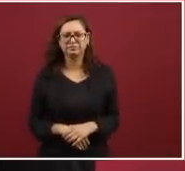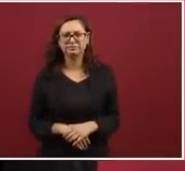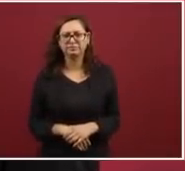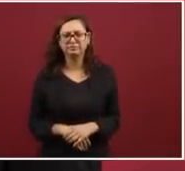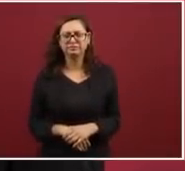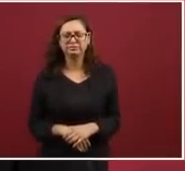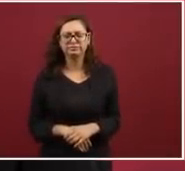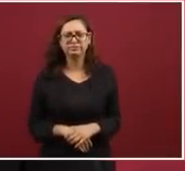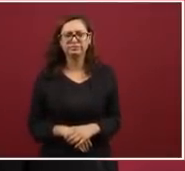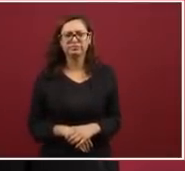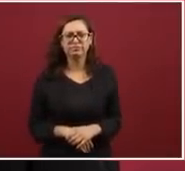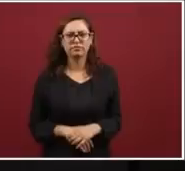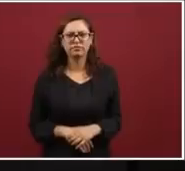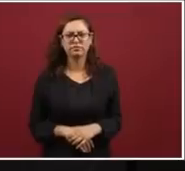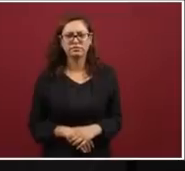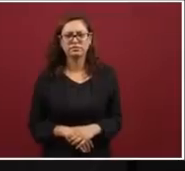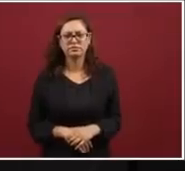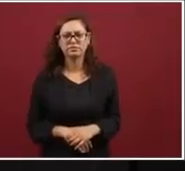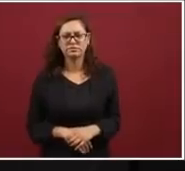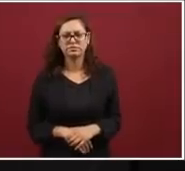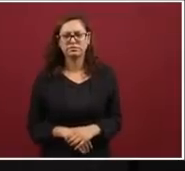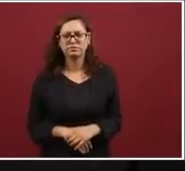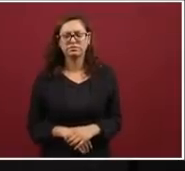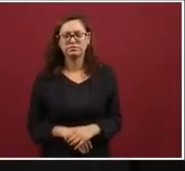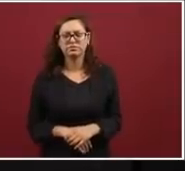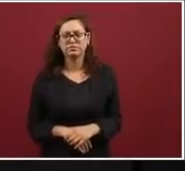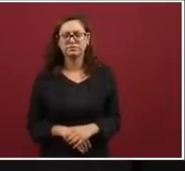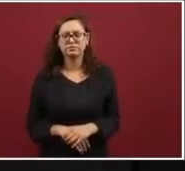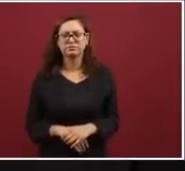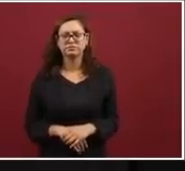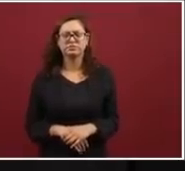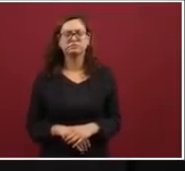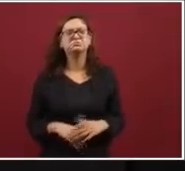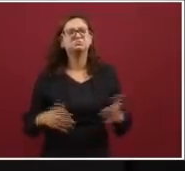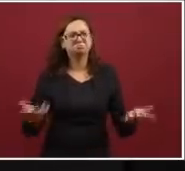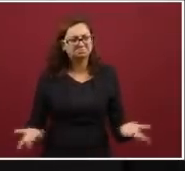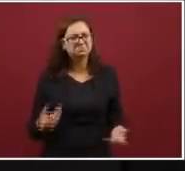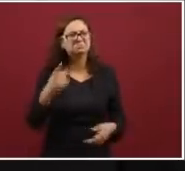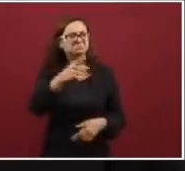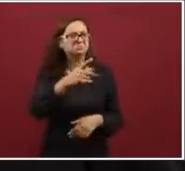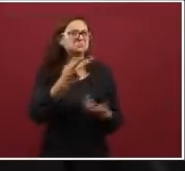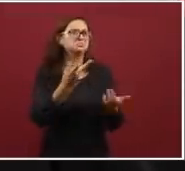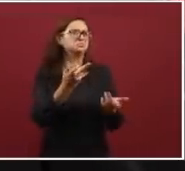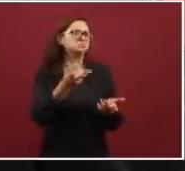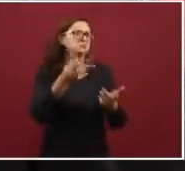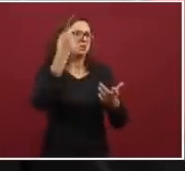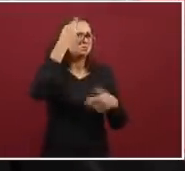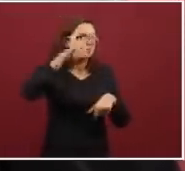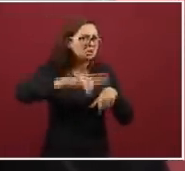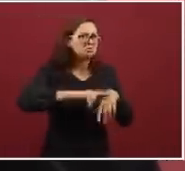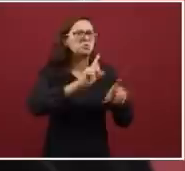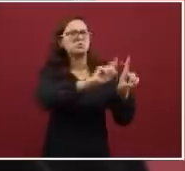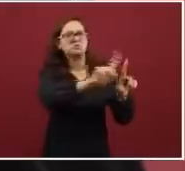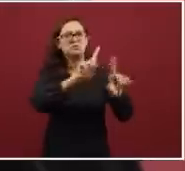A mí me ven directores, platico con ellos, dice, ¿cómo